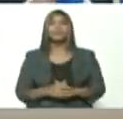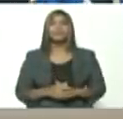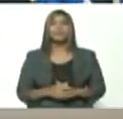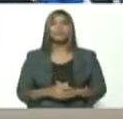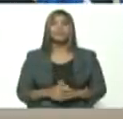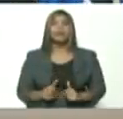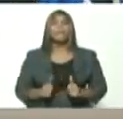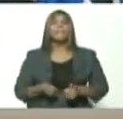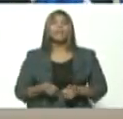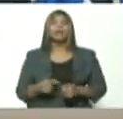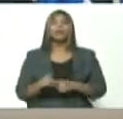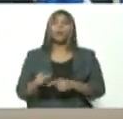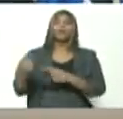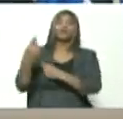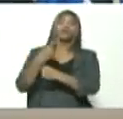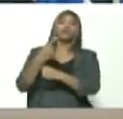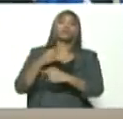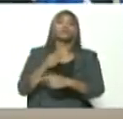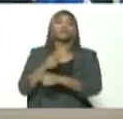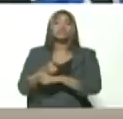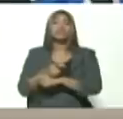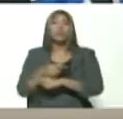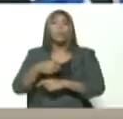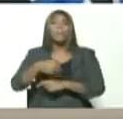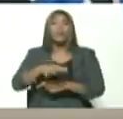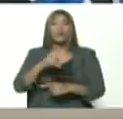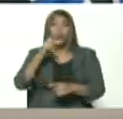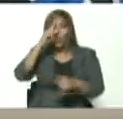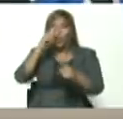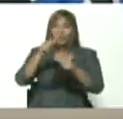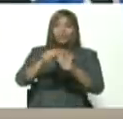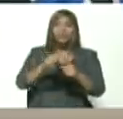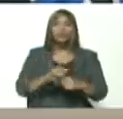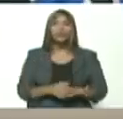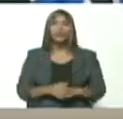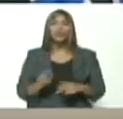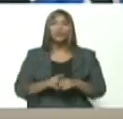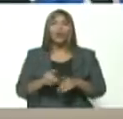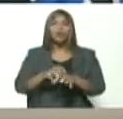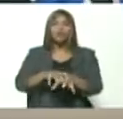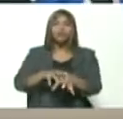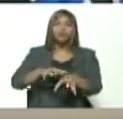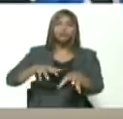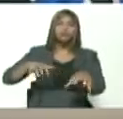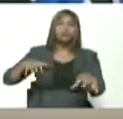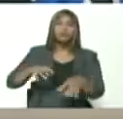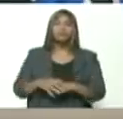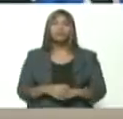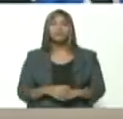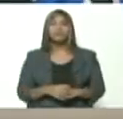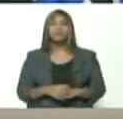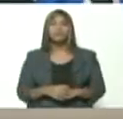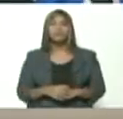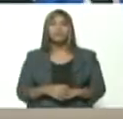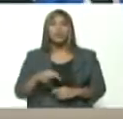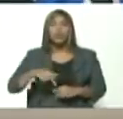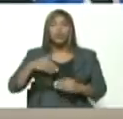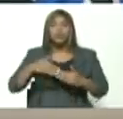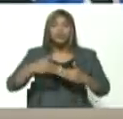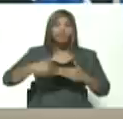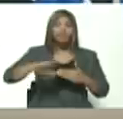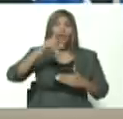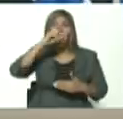dadas las exigencias y los exigentes desafíos que tenemos para desplegar a lo largo del presente año